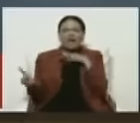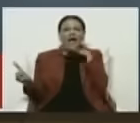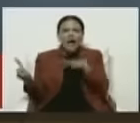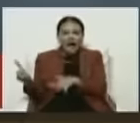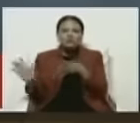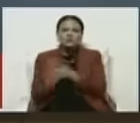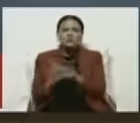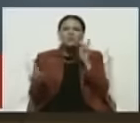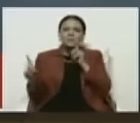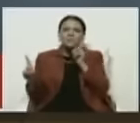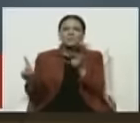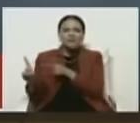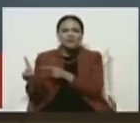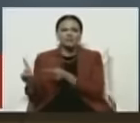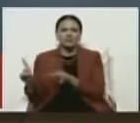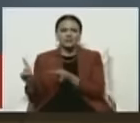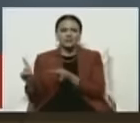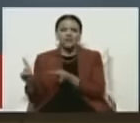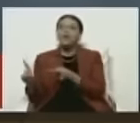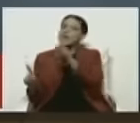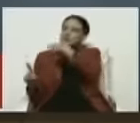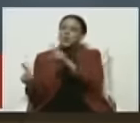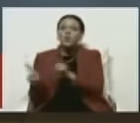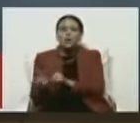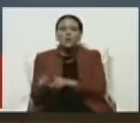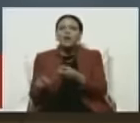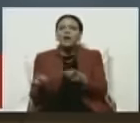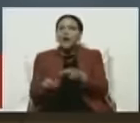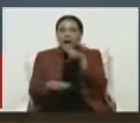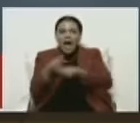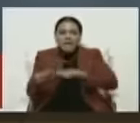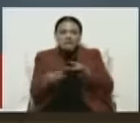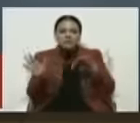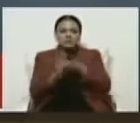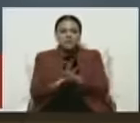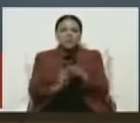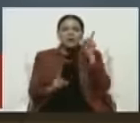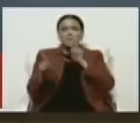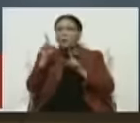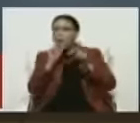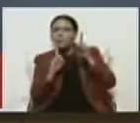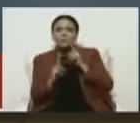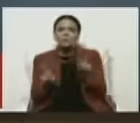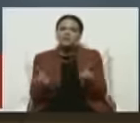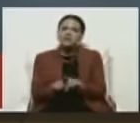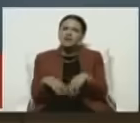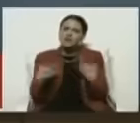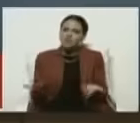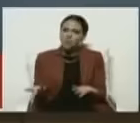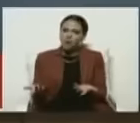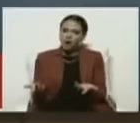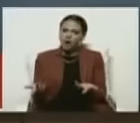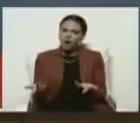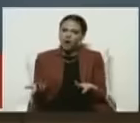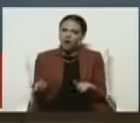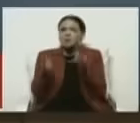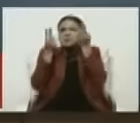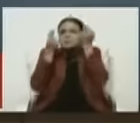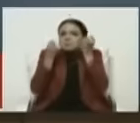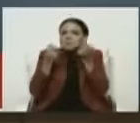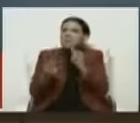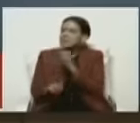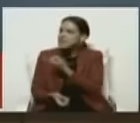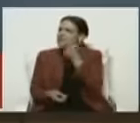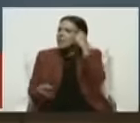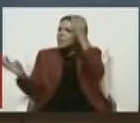esta campaña. Y se prestan para ello, al igual que hemos visto cómo se prestan personas que en